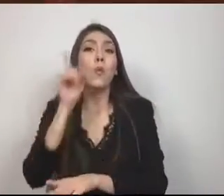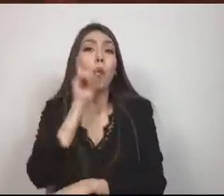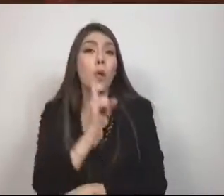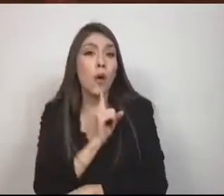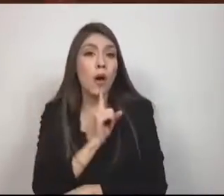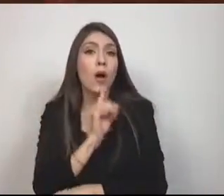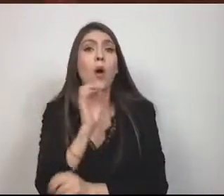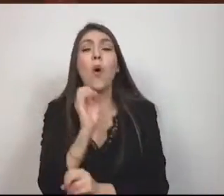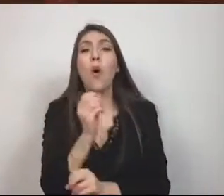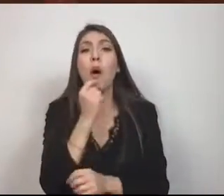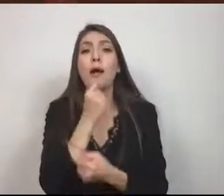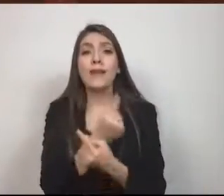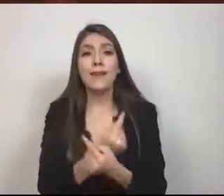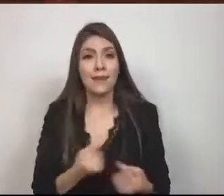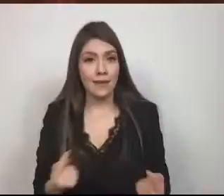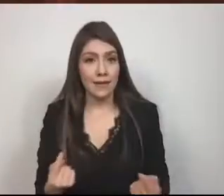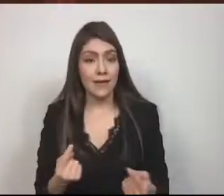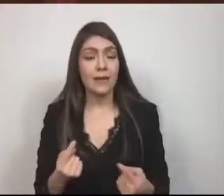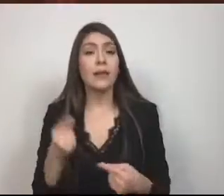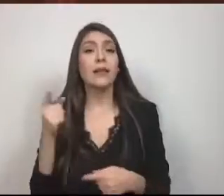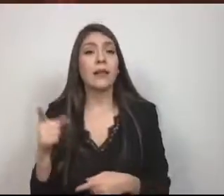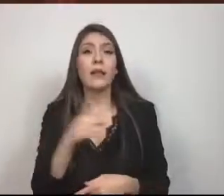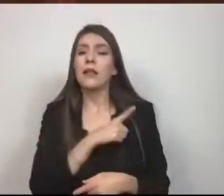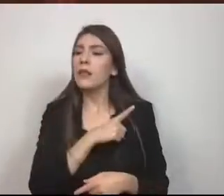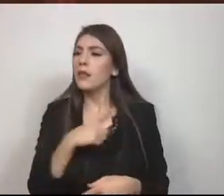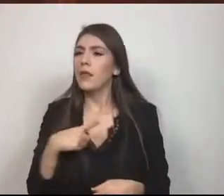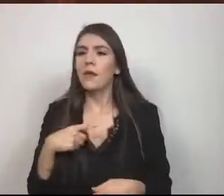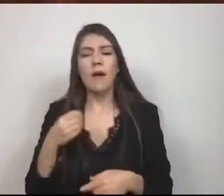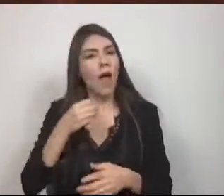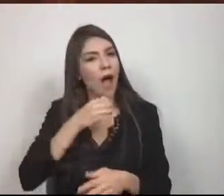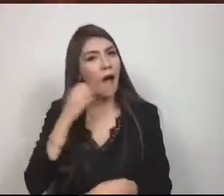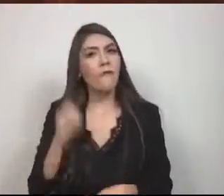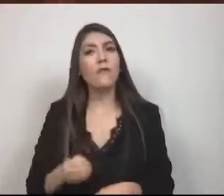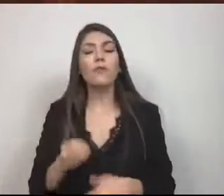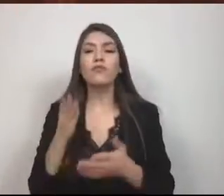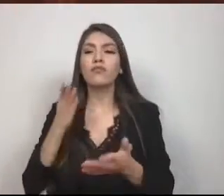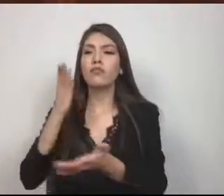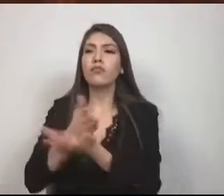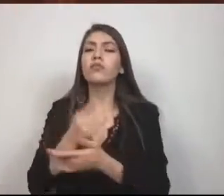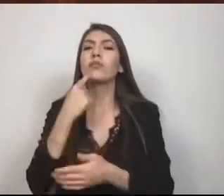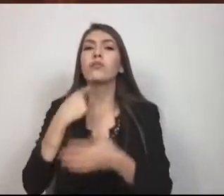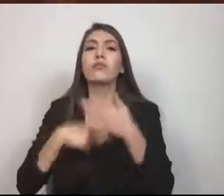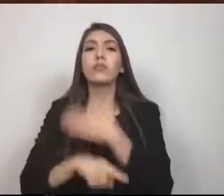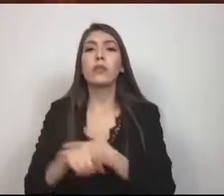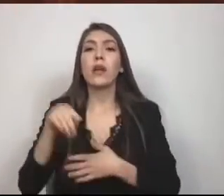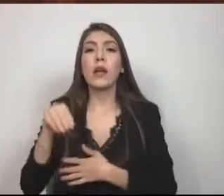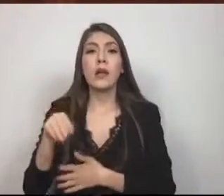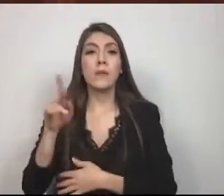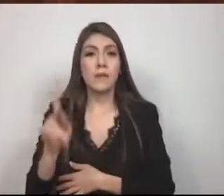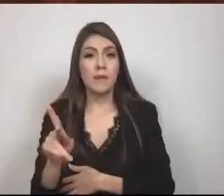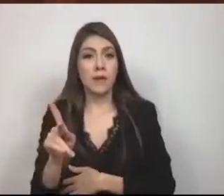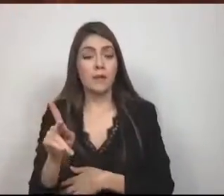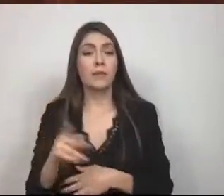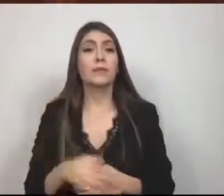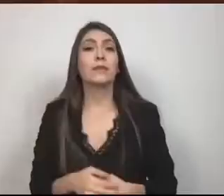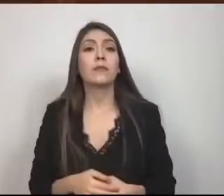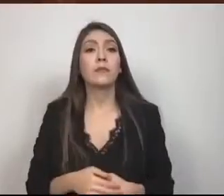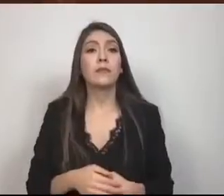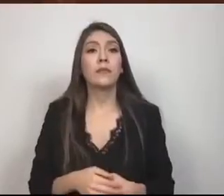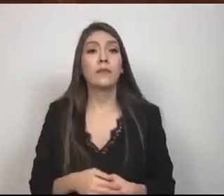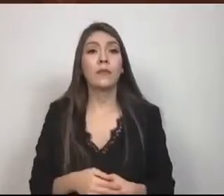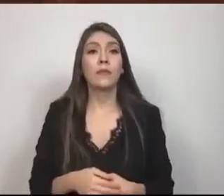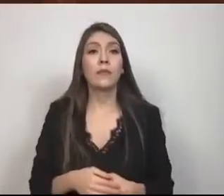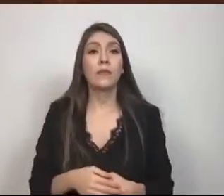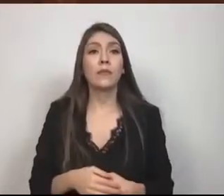denunciarlo inmediatamente al Ministerio Público. Regular que las órdenes de protección puedan solicitarse en